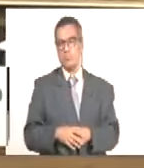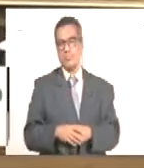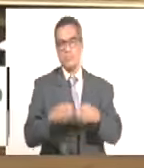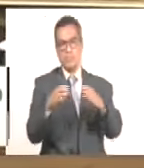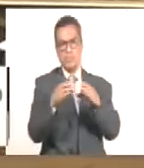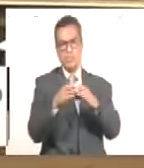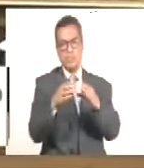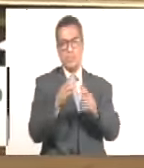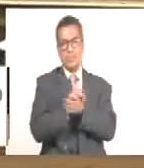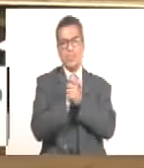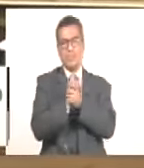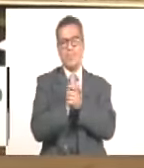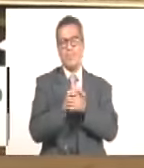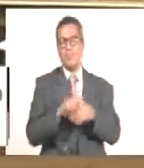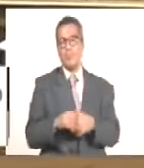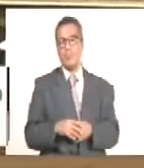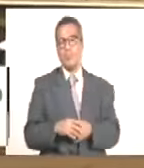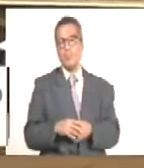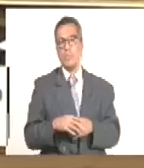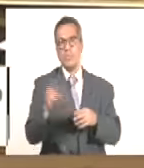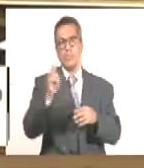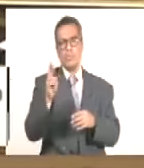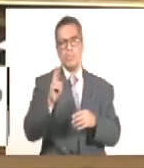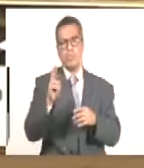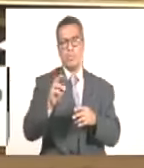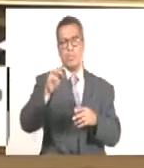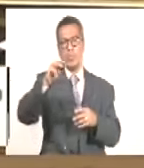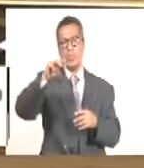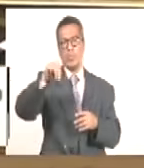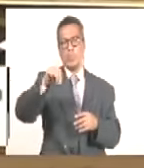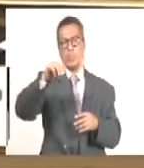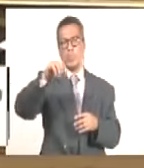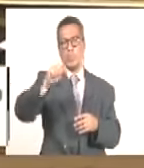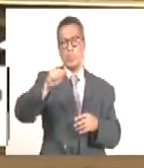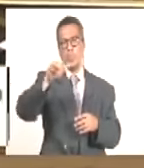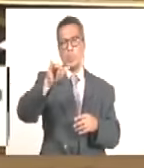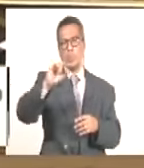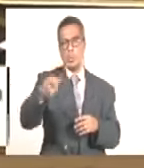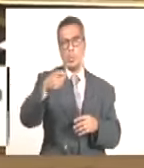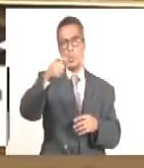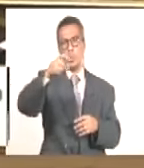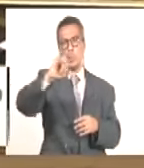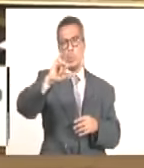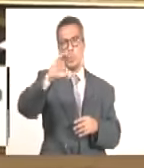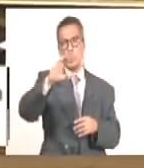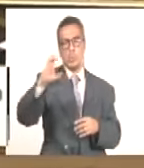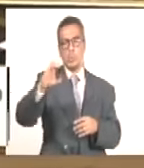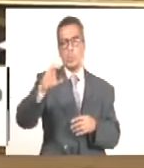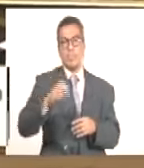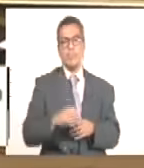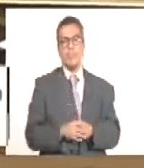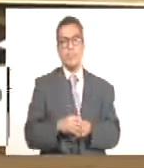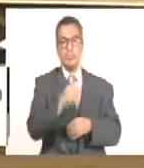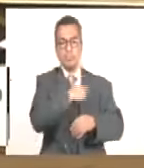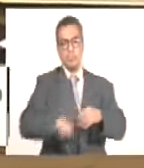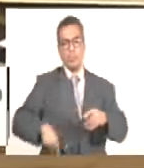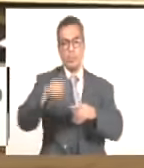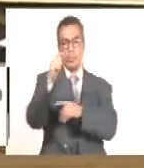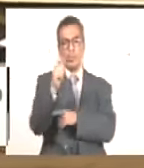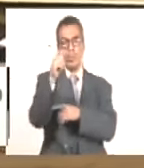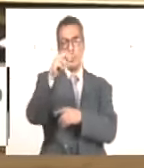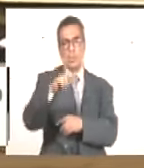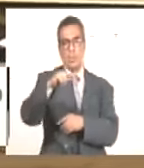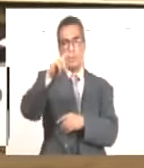Grupo de amistad con la República del Mali, del Malí lo preside el diputado